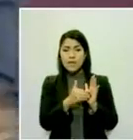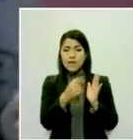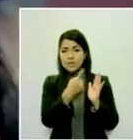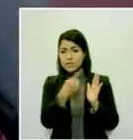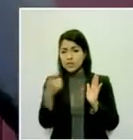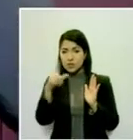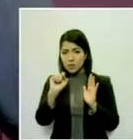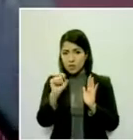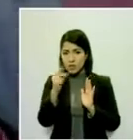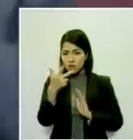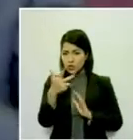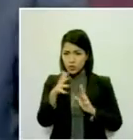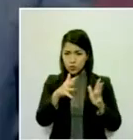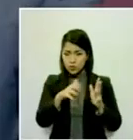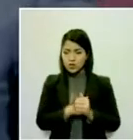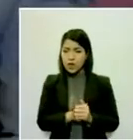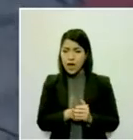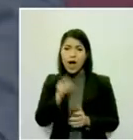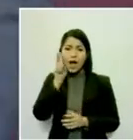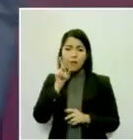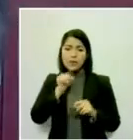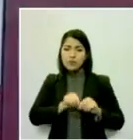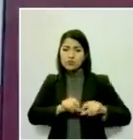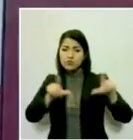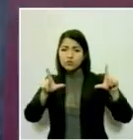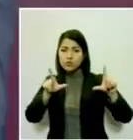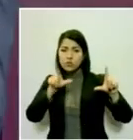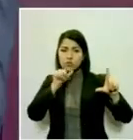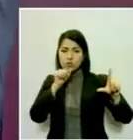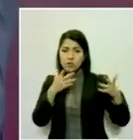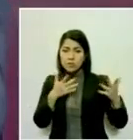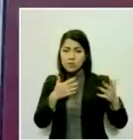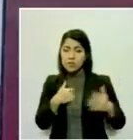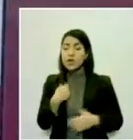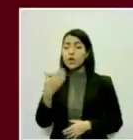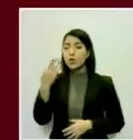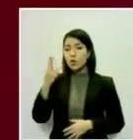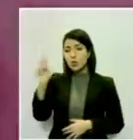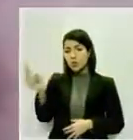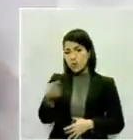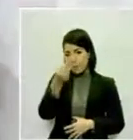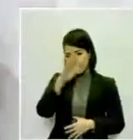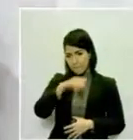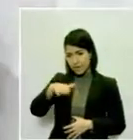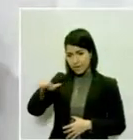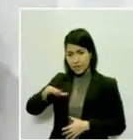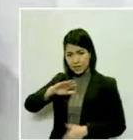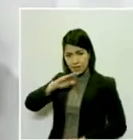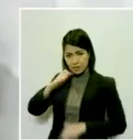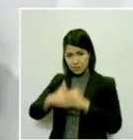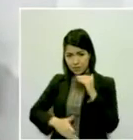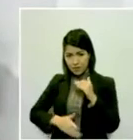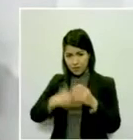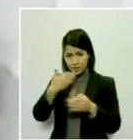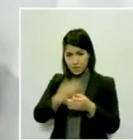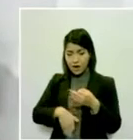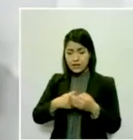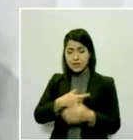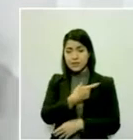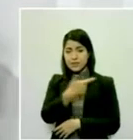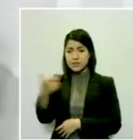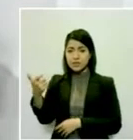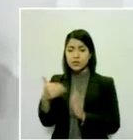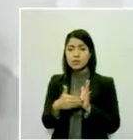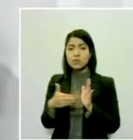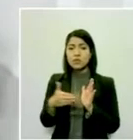Fíjense, a ver si ponemos ahorita la gráfica. A ver, la Universidad Michoacana cerró con un déficit de